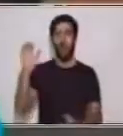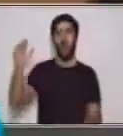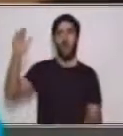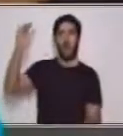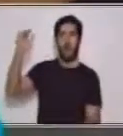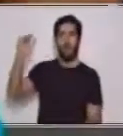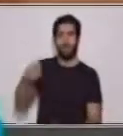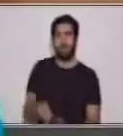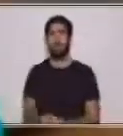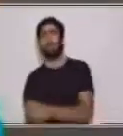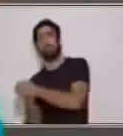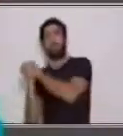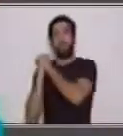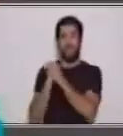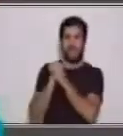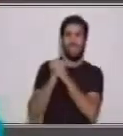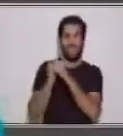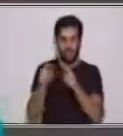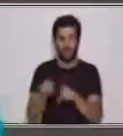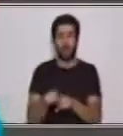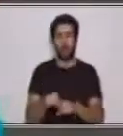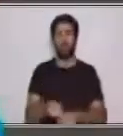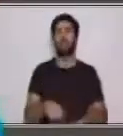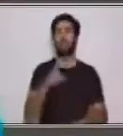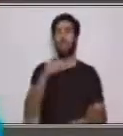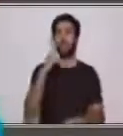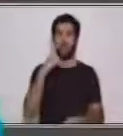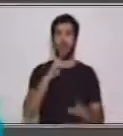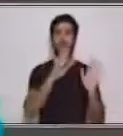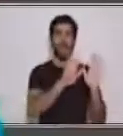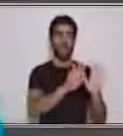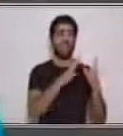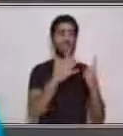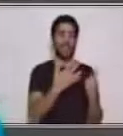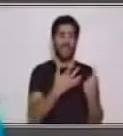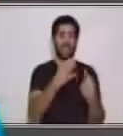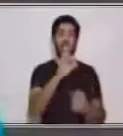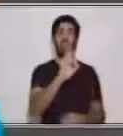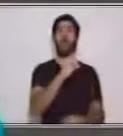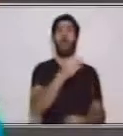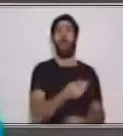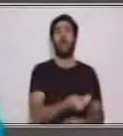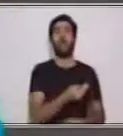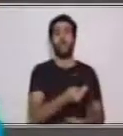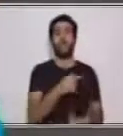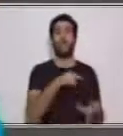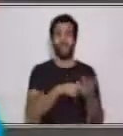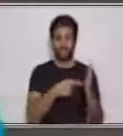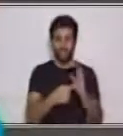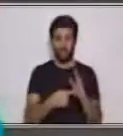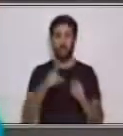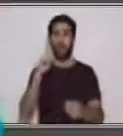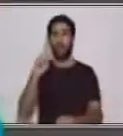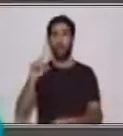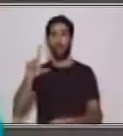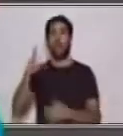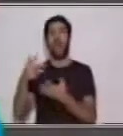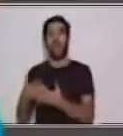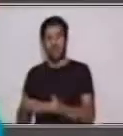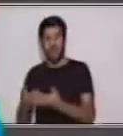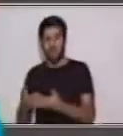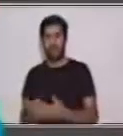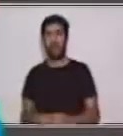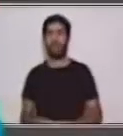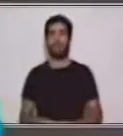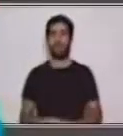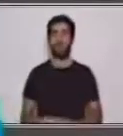bien, 16 onzas equivalen a una libra. Debes de tenerlo muy en cuenta. 16